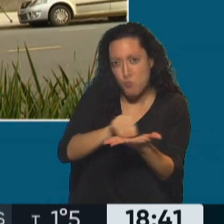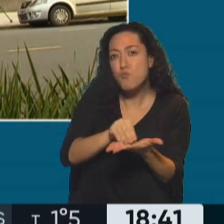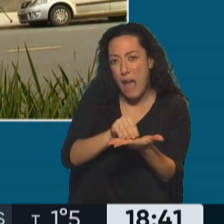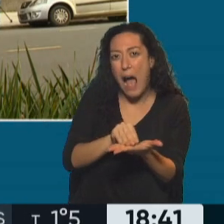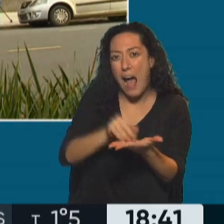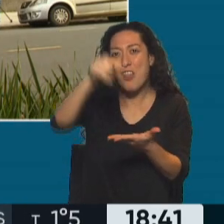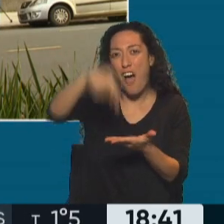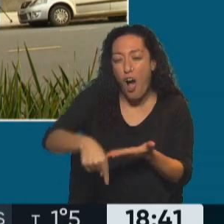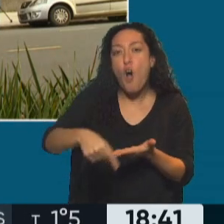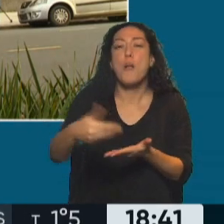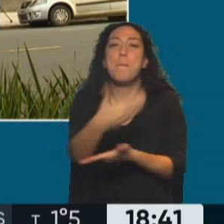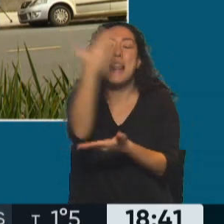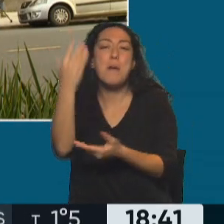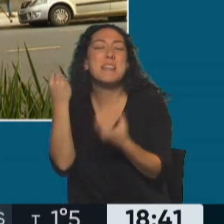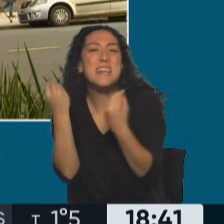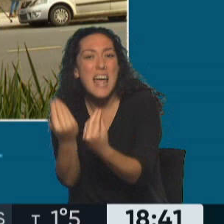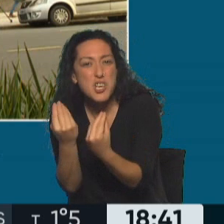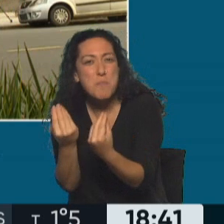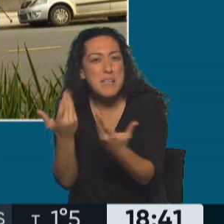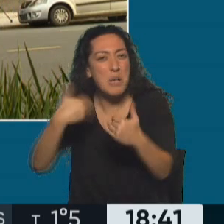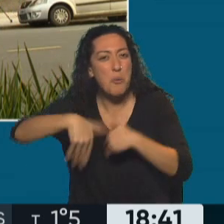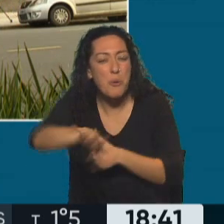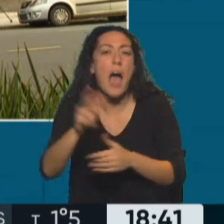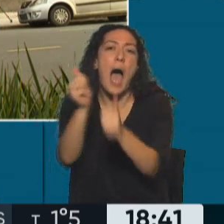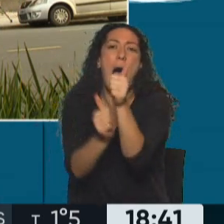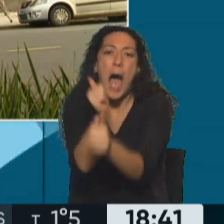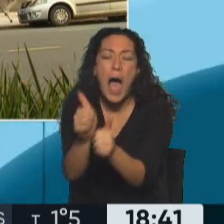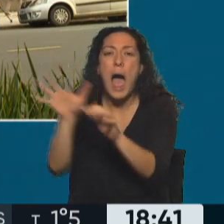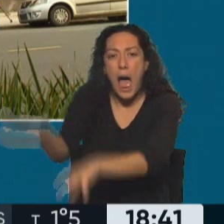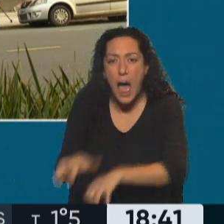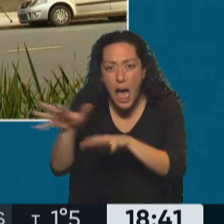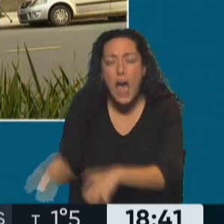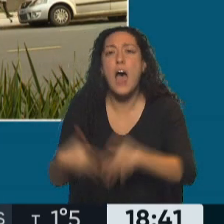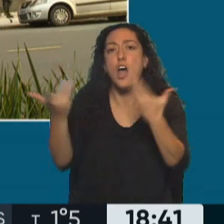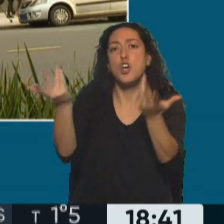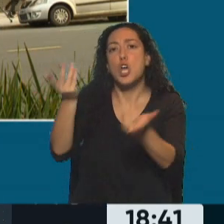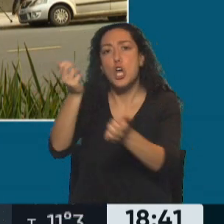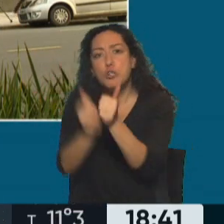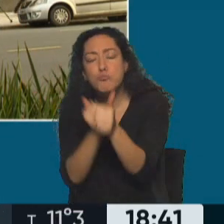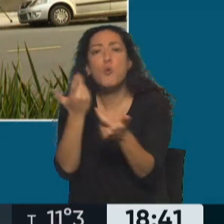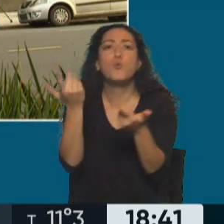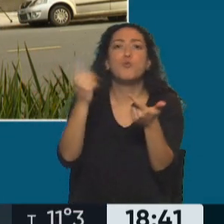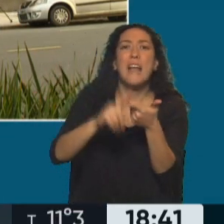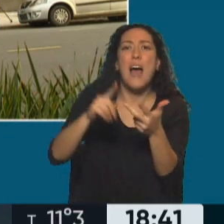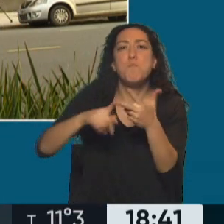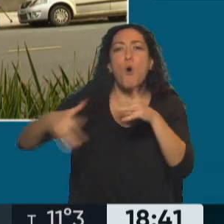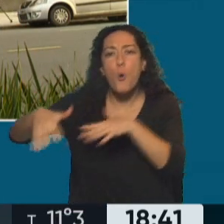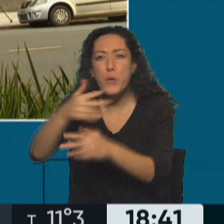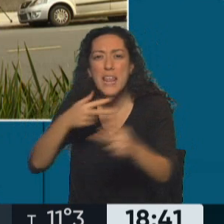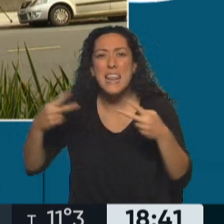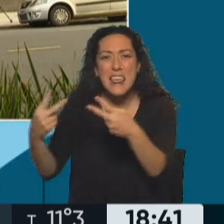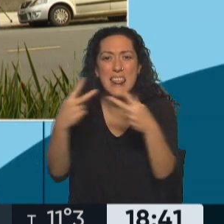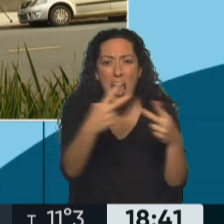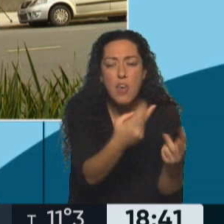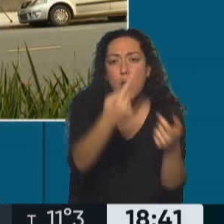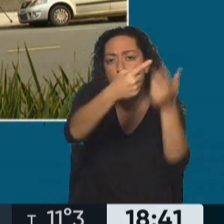el juego parlamentario. ¿Qué va a pasar con, agroindustria, electromovilidad, etcétera, etcétera? Dos momentos y una reflexión. El